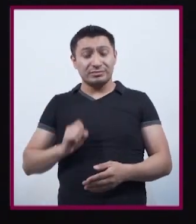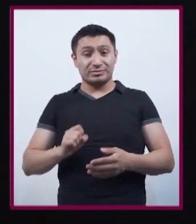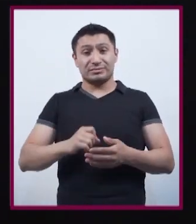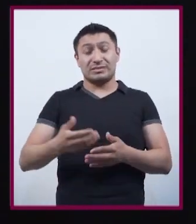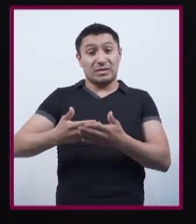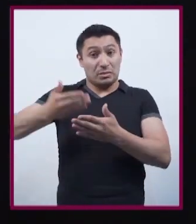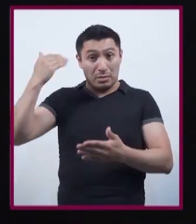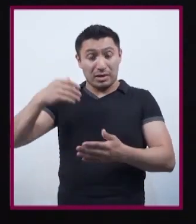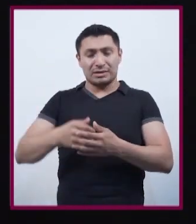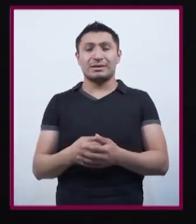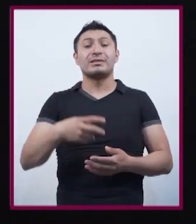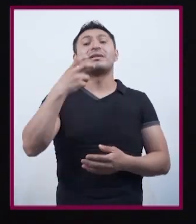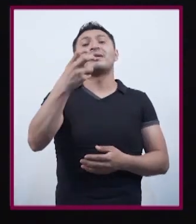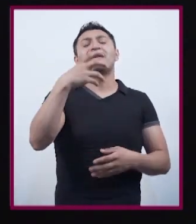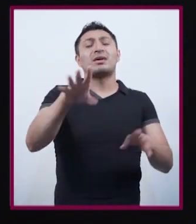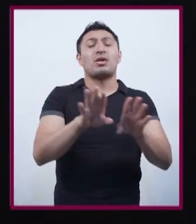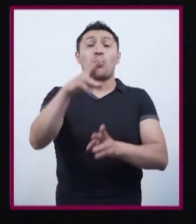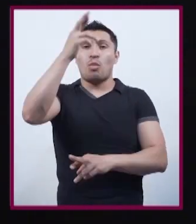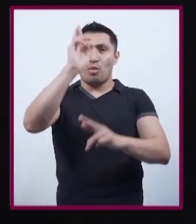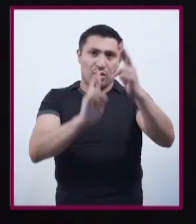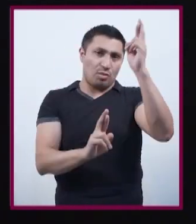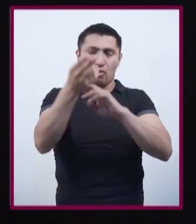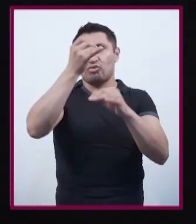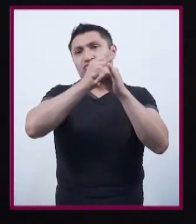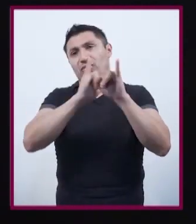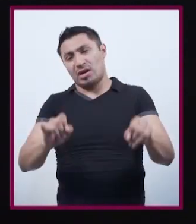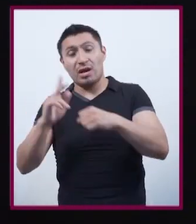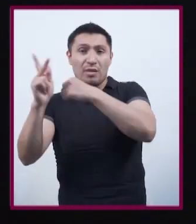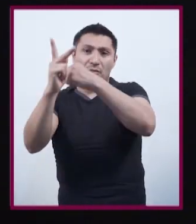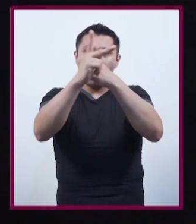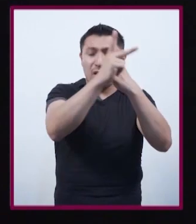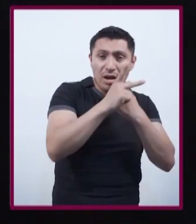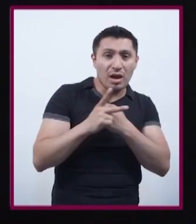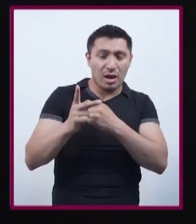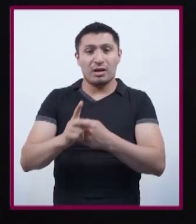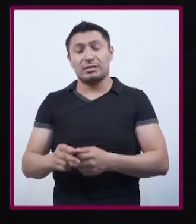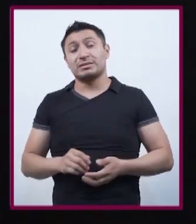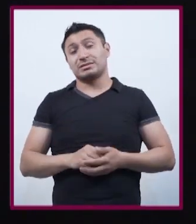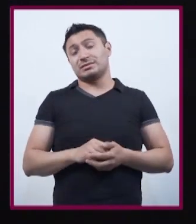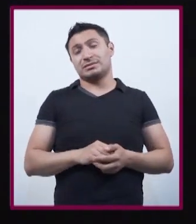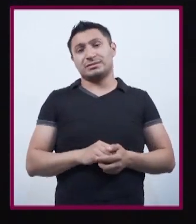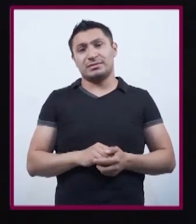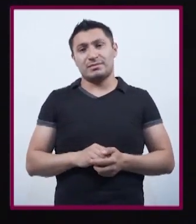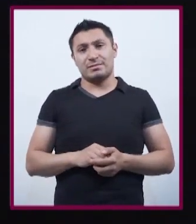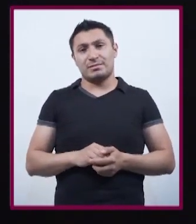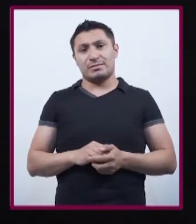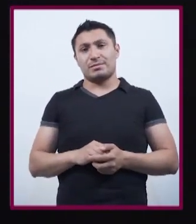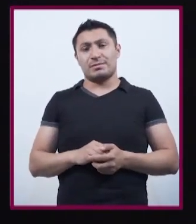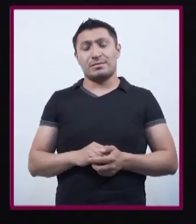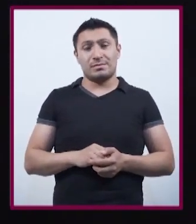filosóficas que ocurrieron en América Latina durante la primera mitad del siglo, producto de las